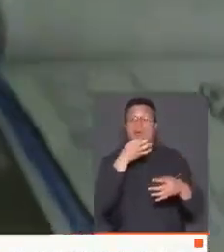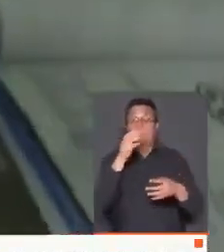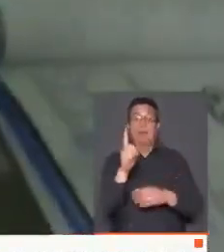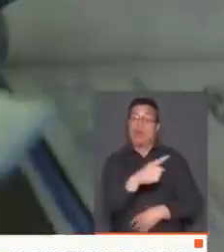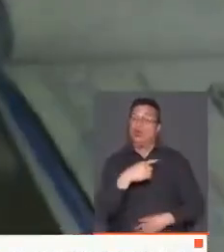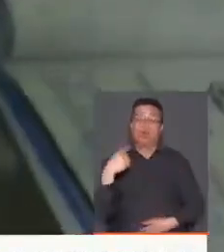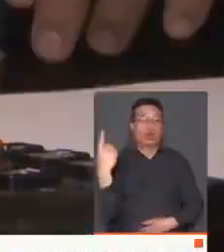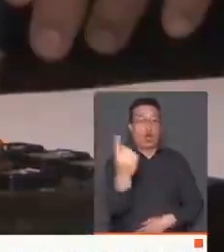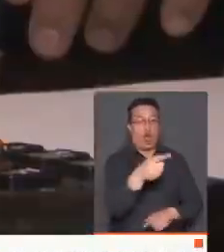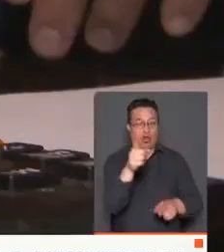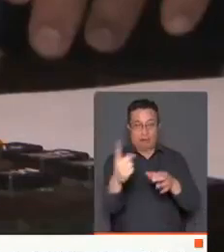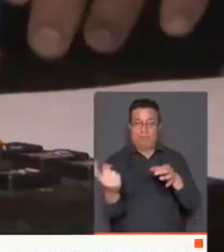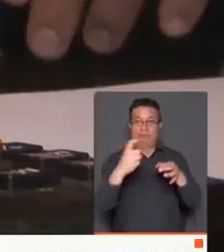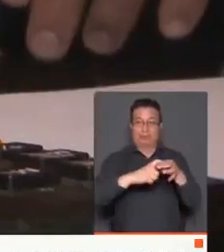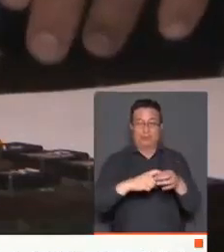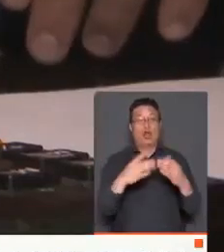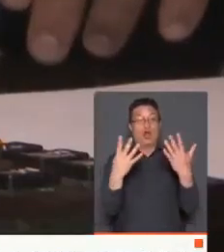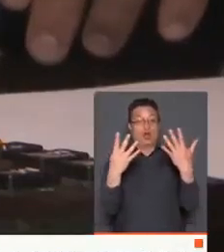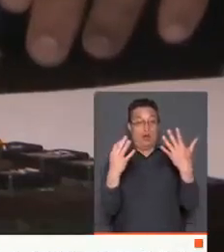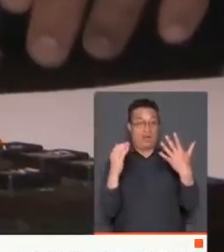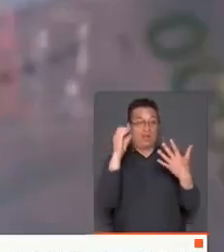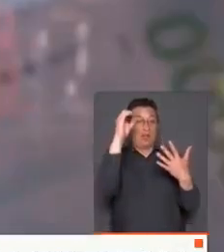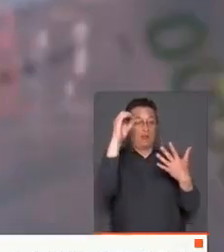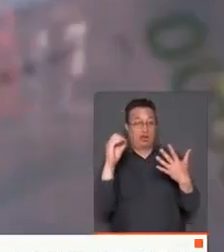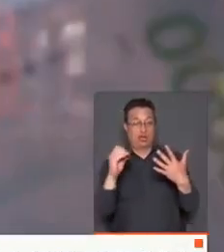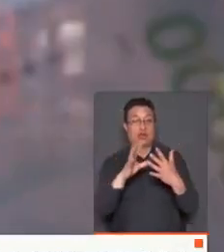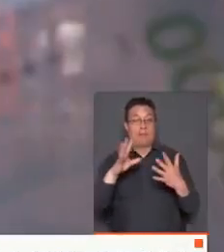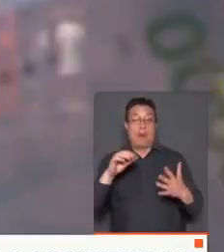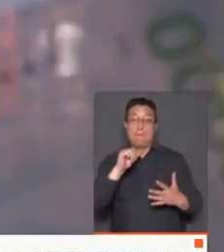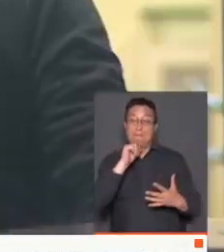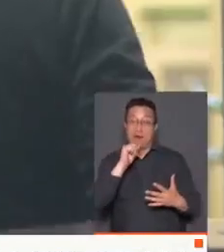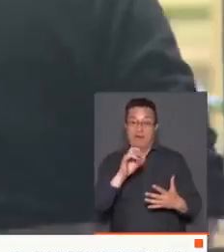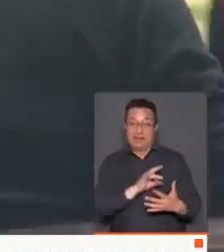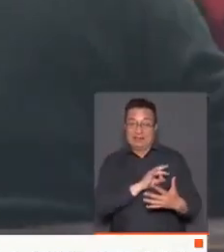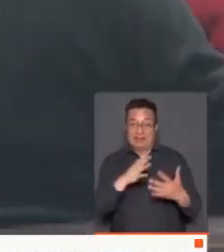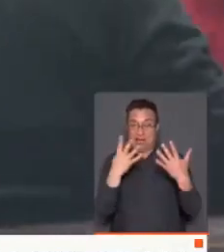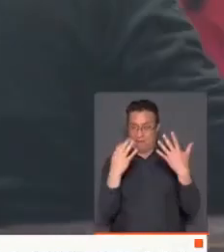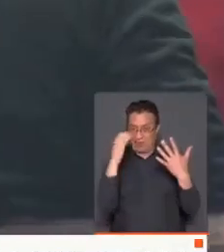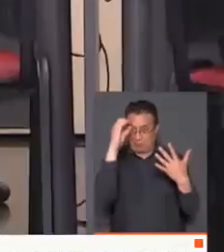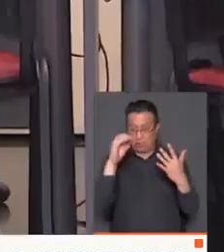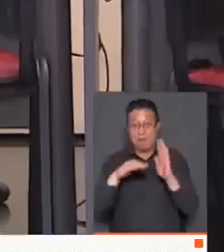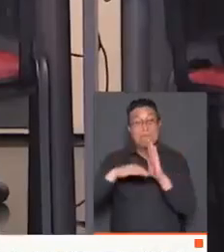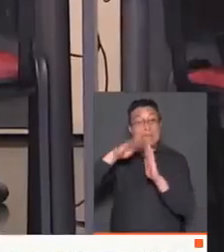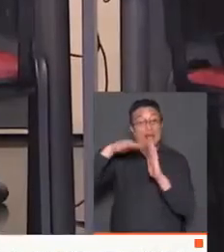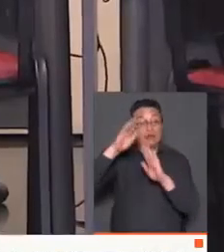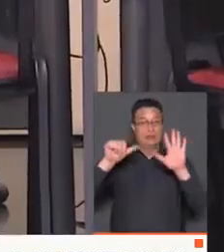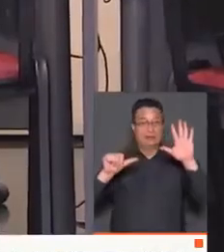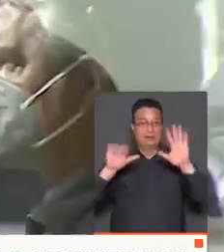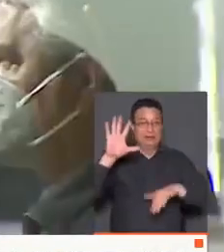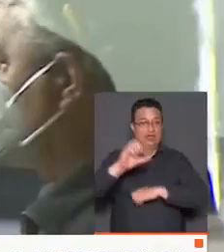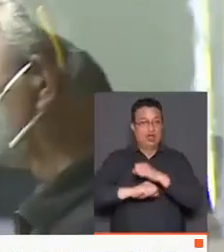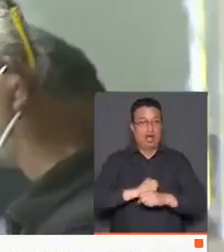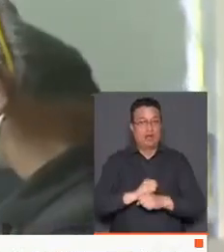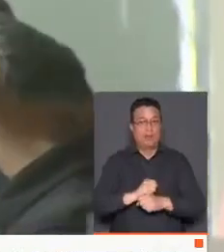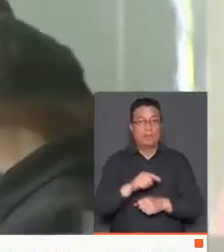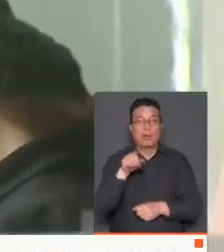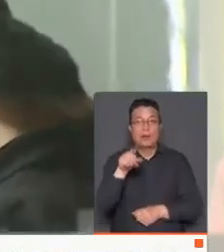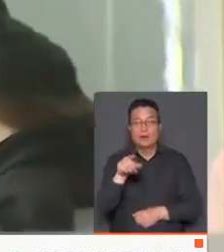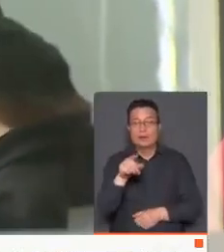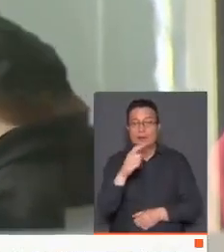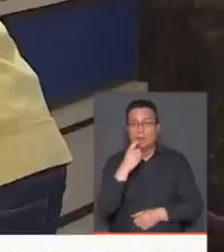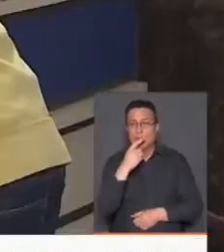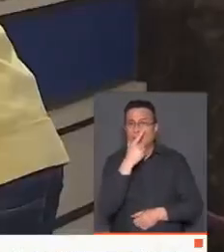aquellos que pertenecen al 90% con menos ingresos de la población mayor a 65 años pero aquí surgen las principales